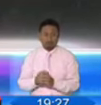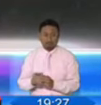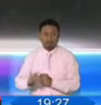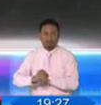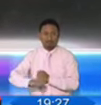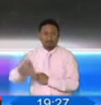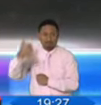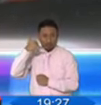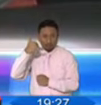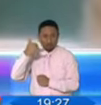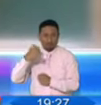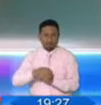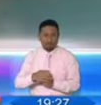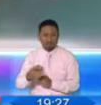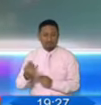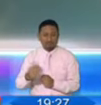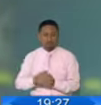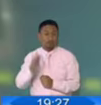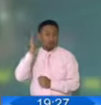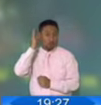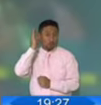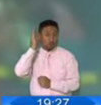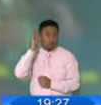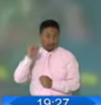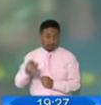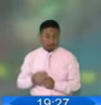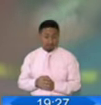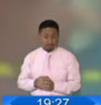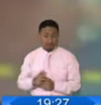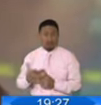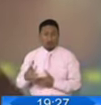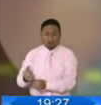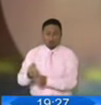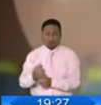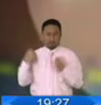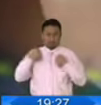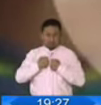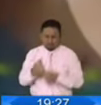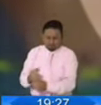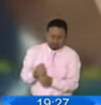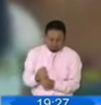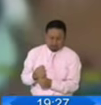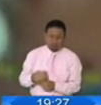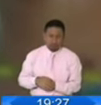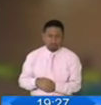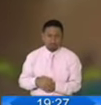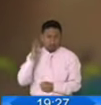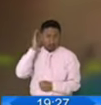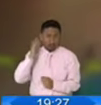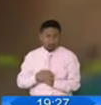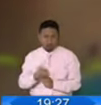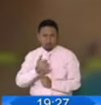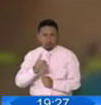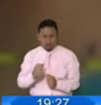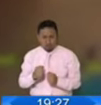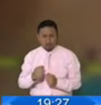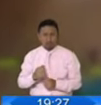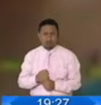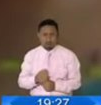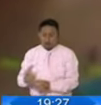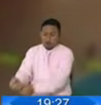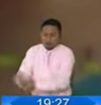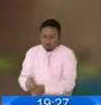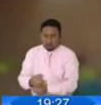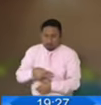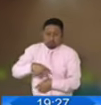los celulares, todo eso. A una chica forzajearon con una mochila. Y a la chica fue lo que la arrastraron de aquí hasta